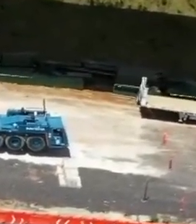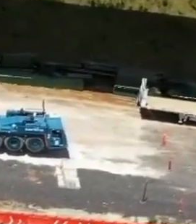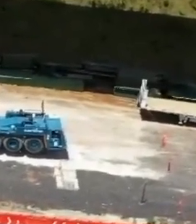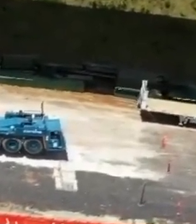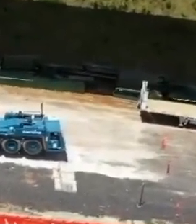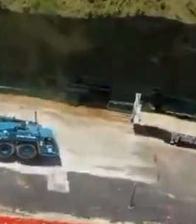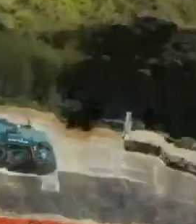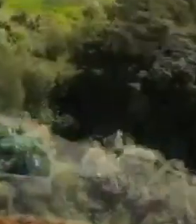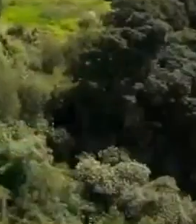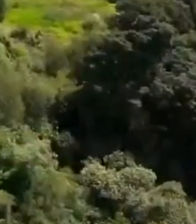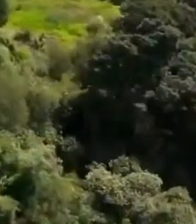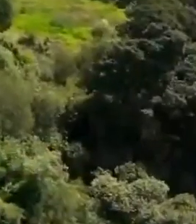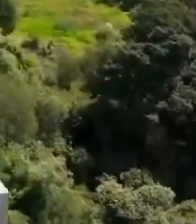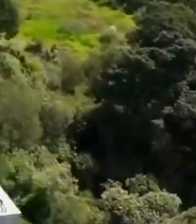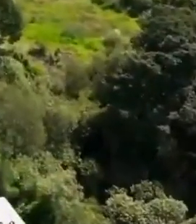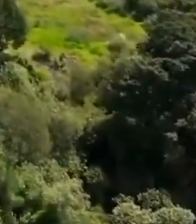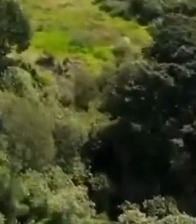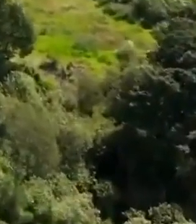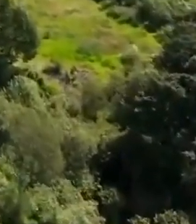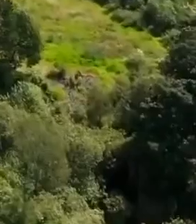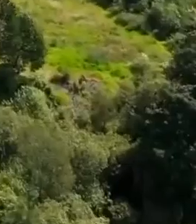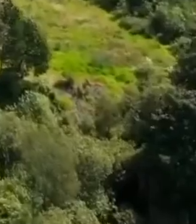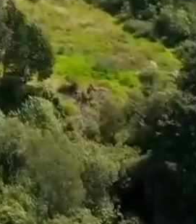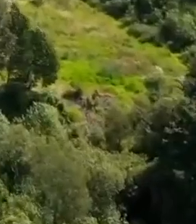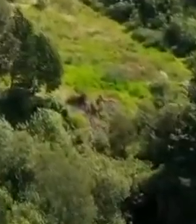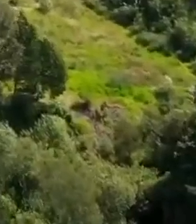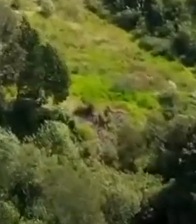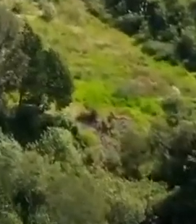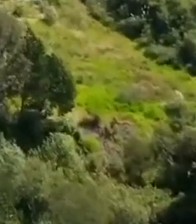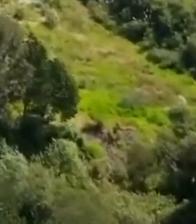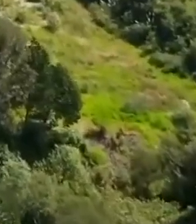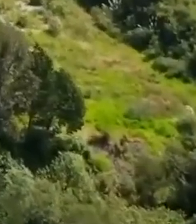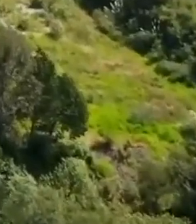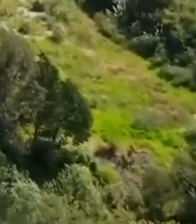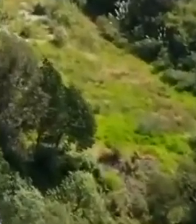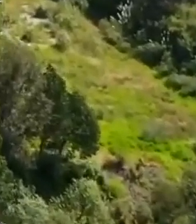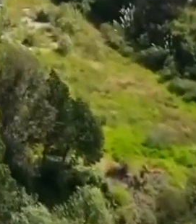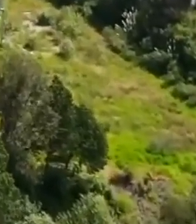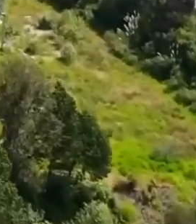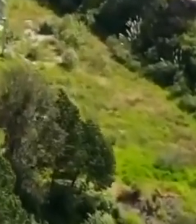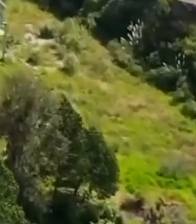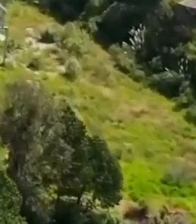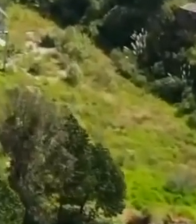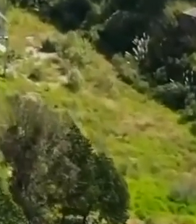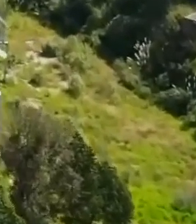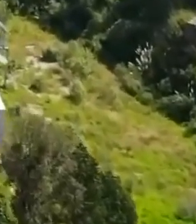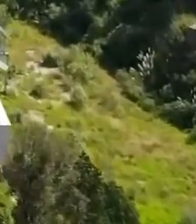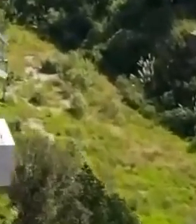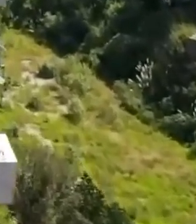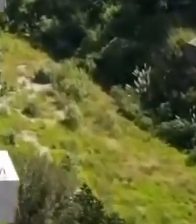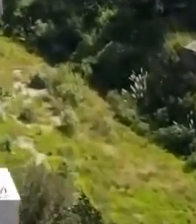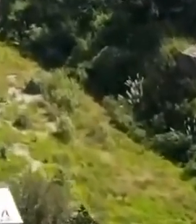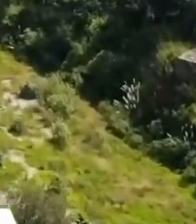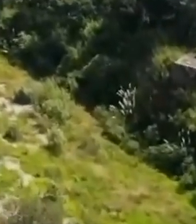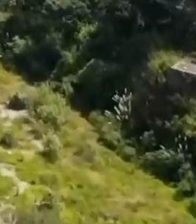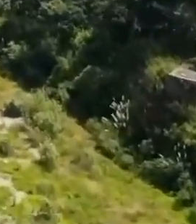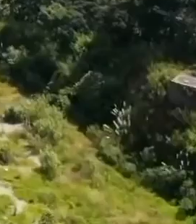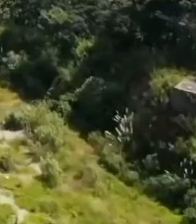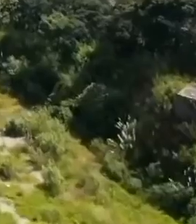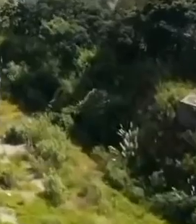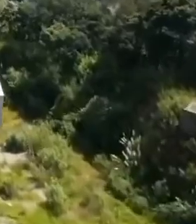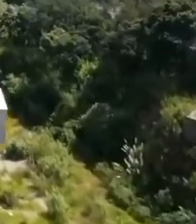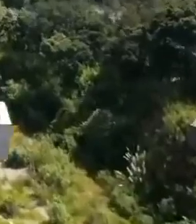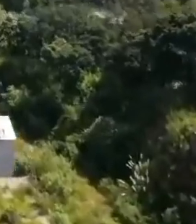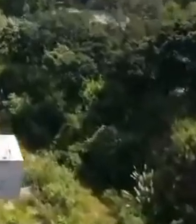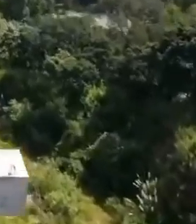de montaje. Frente 9, tercer cruce de la autopista. Están terminadas las columnas para recibir las traves prefabricadas